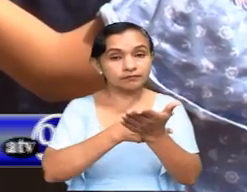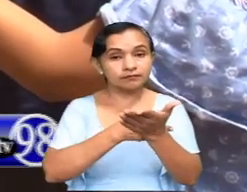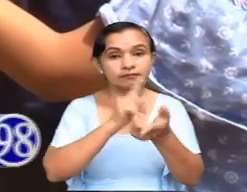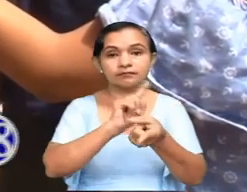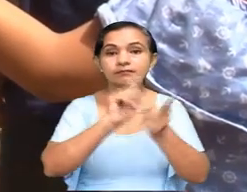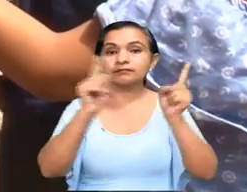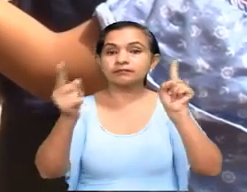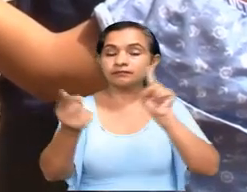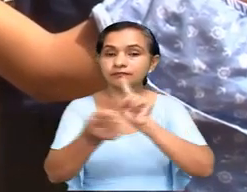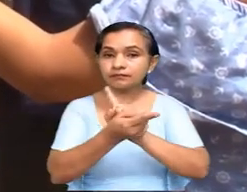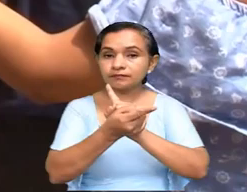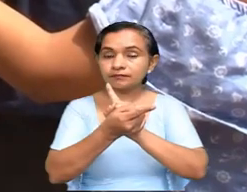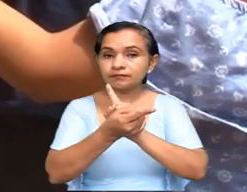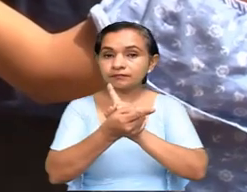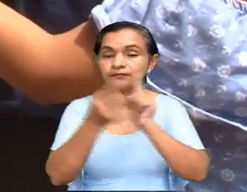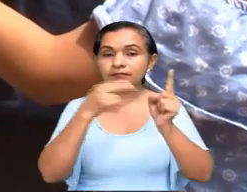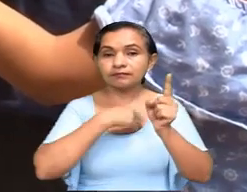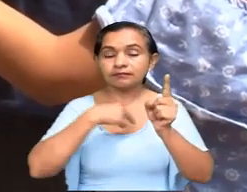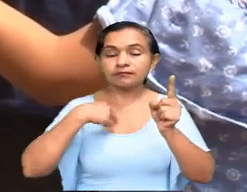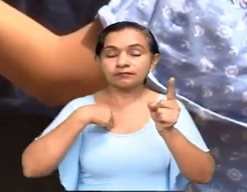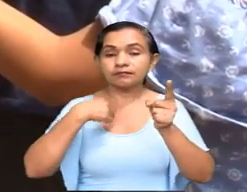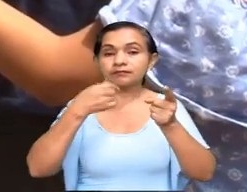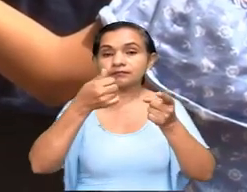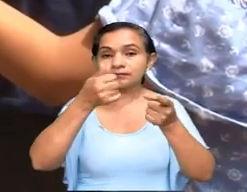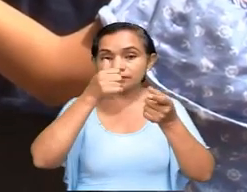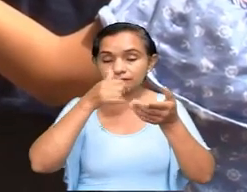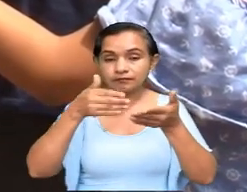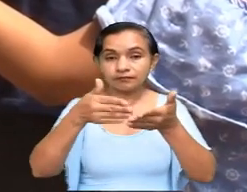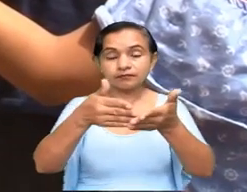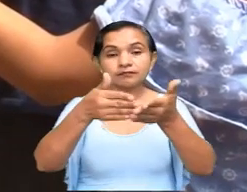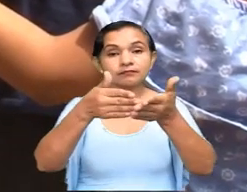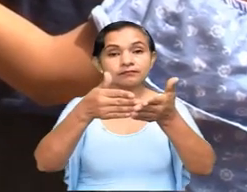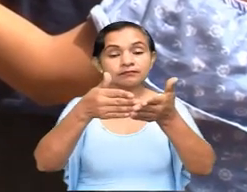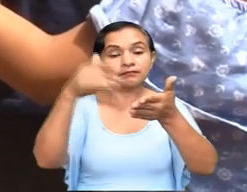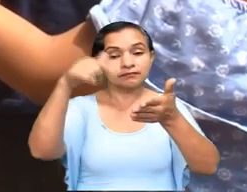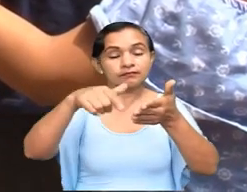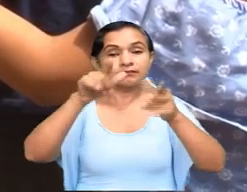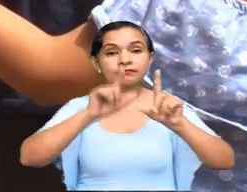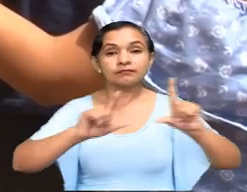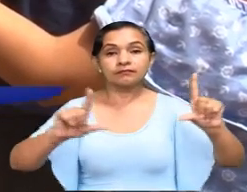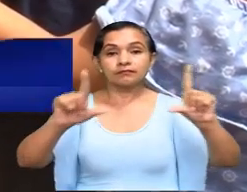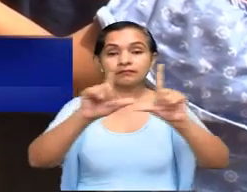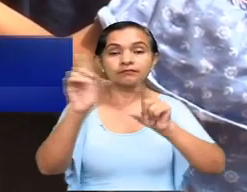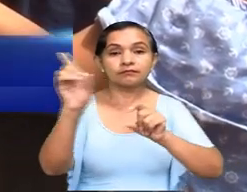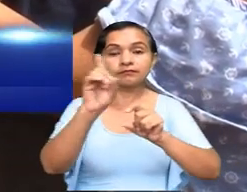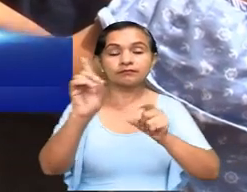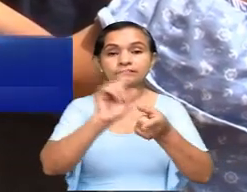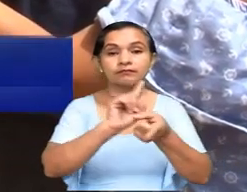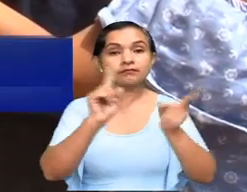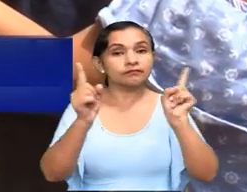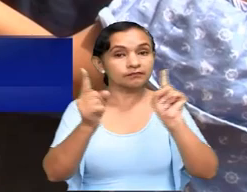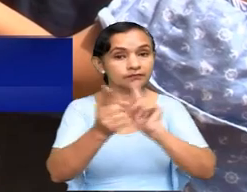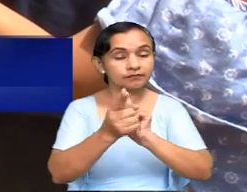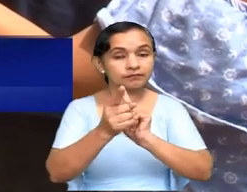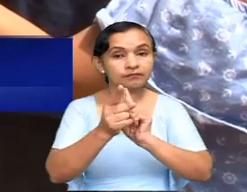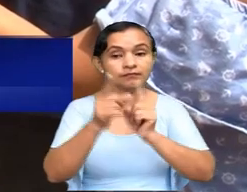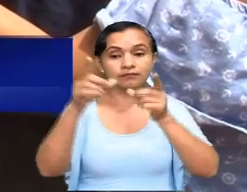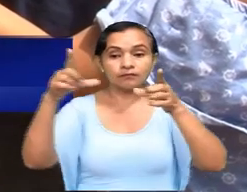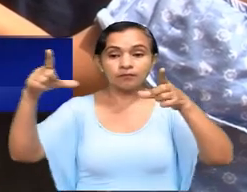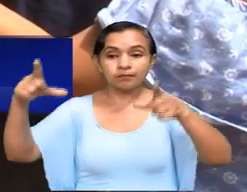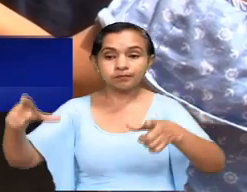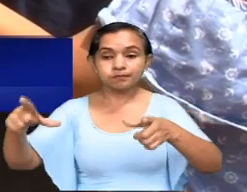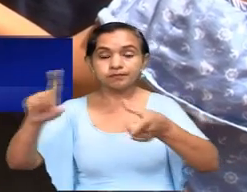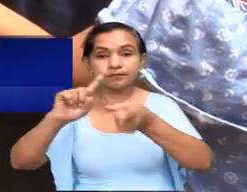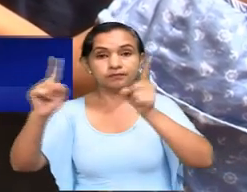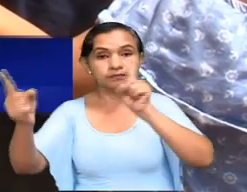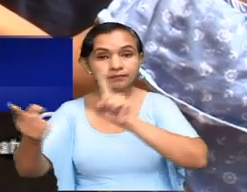reemplazo total de lo que es el sistema de drenaje de aguas pluviales en esta zona, donde reemplazamos 2 tragantes